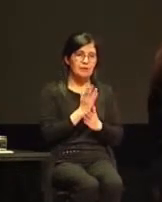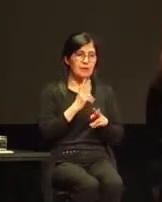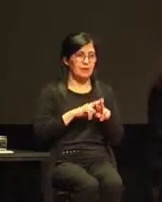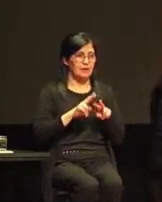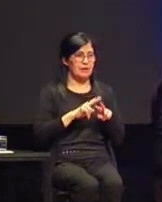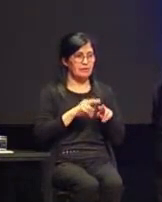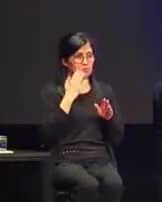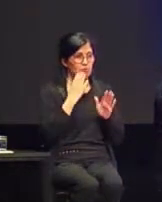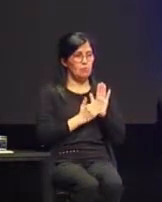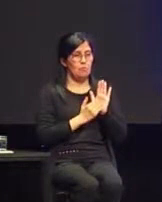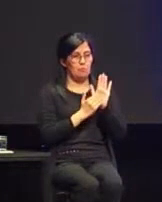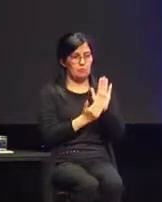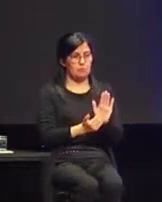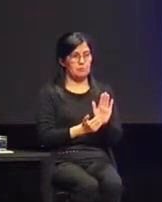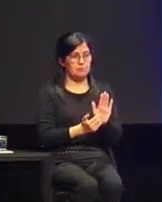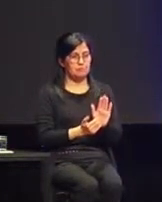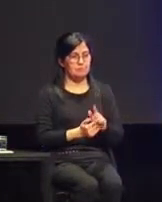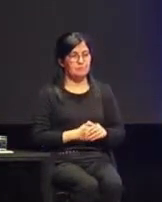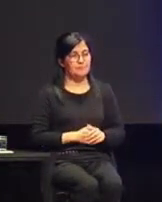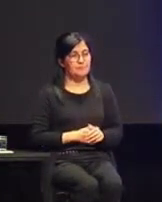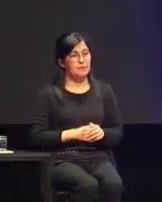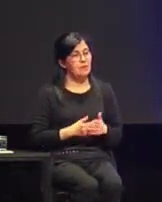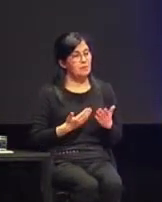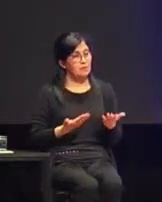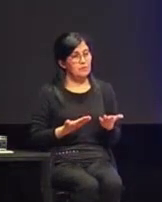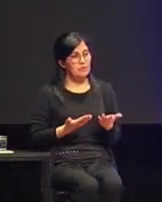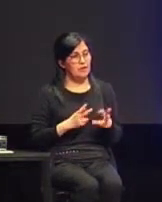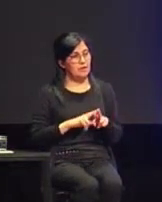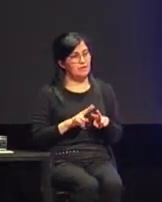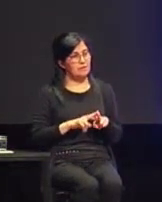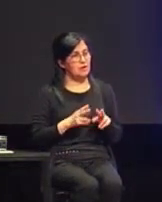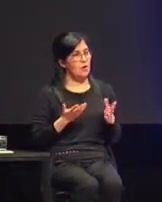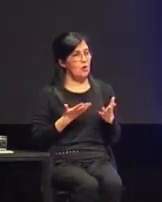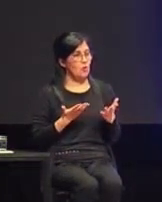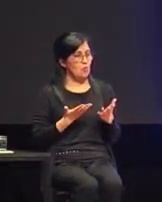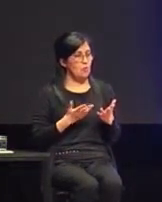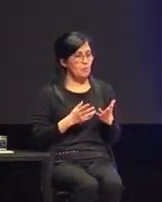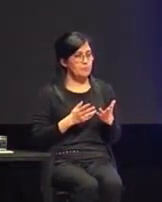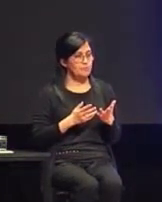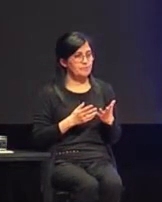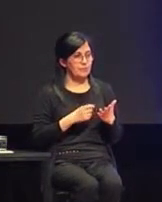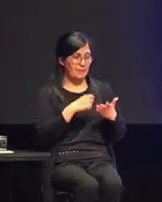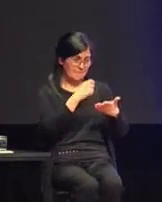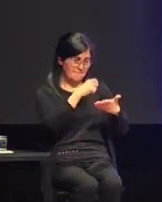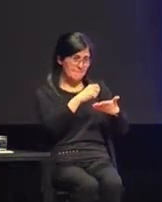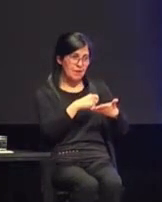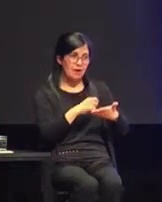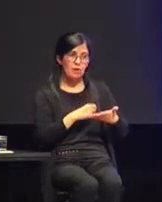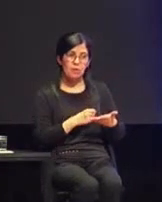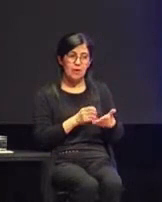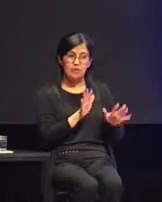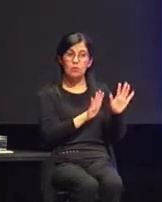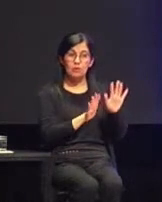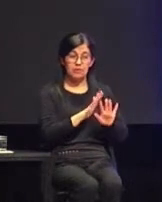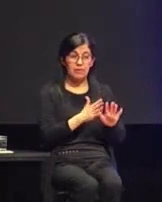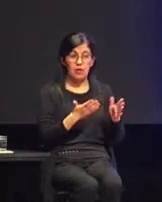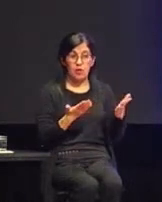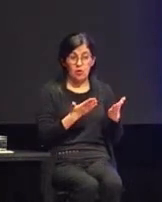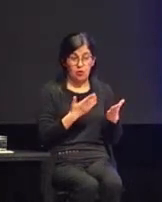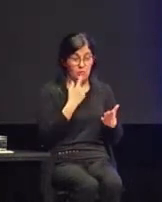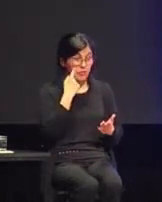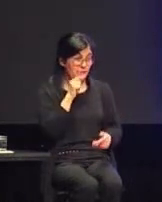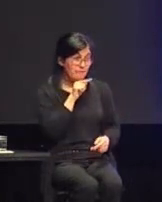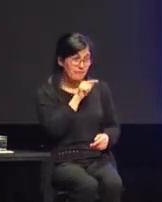esto, lo presentamos, y la idea es que vamos a evaluar, porque el cuidado se puede medir desde el punto de vista de la enfermera